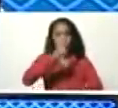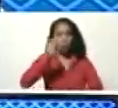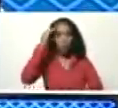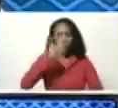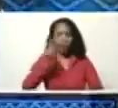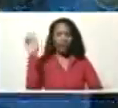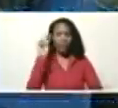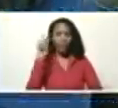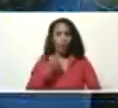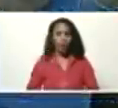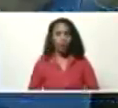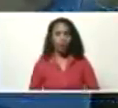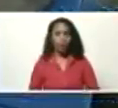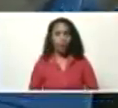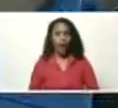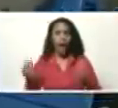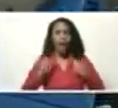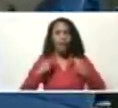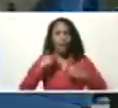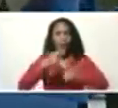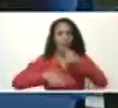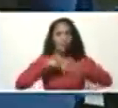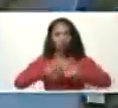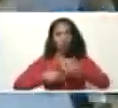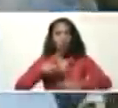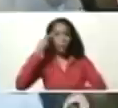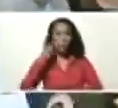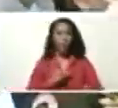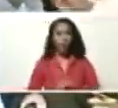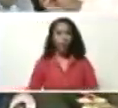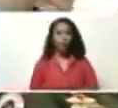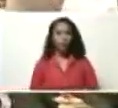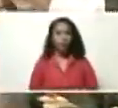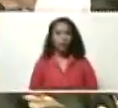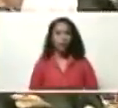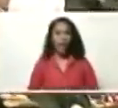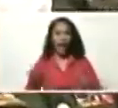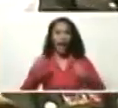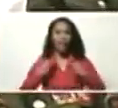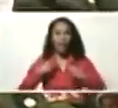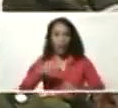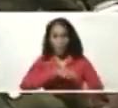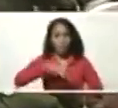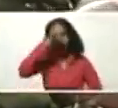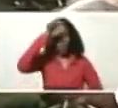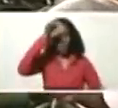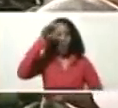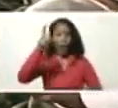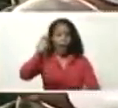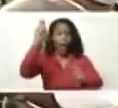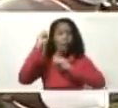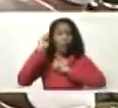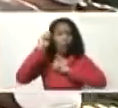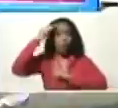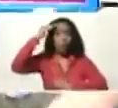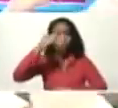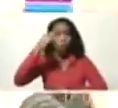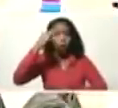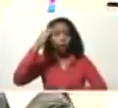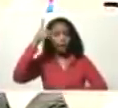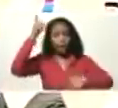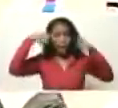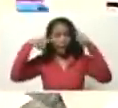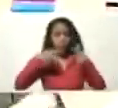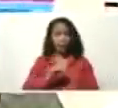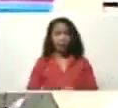de Venezuela! ¡Viva! ¡Que viva la revolución bolivariana! ¡Viva! ¡Que vive el espíritu y el legado del comandante Hugo Chávez